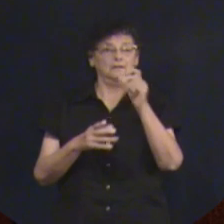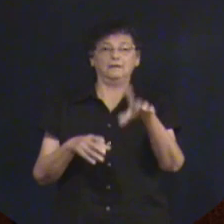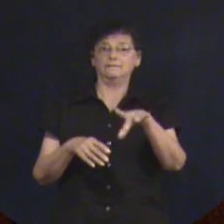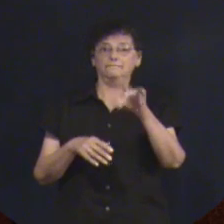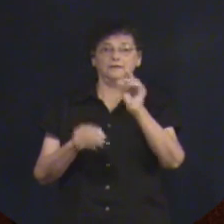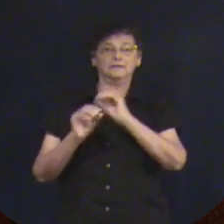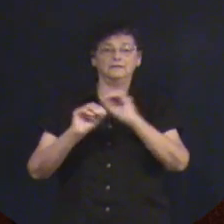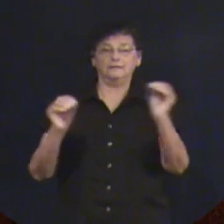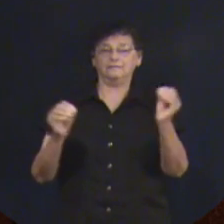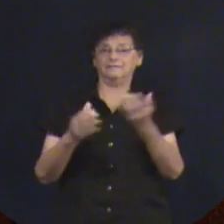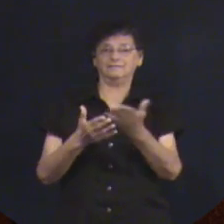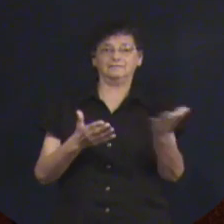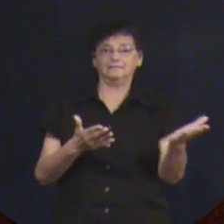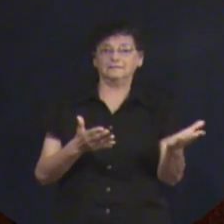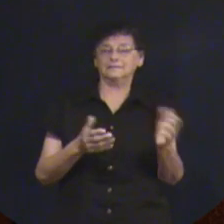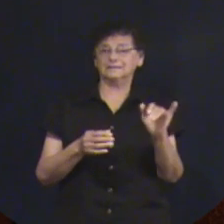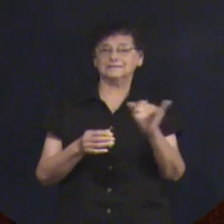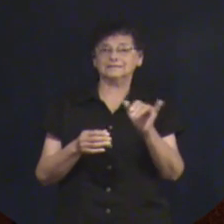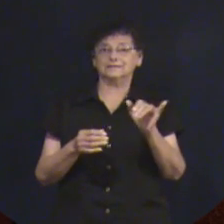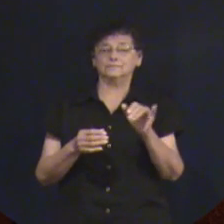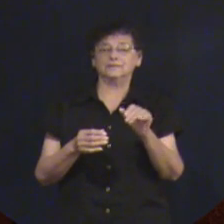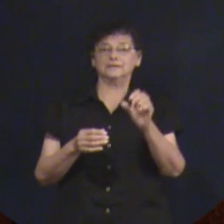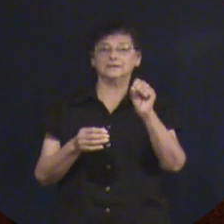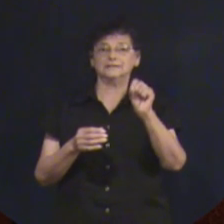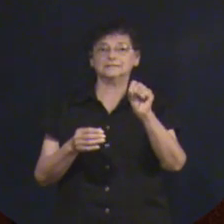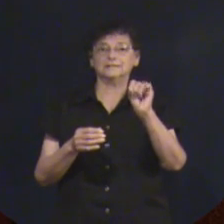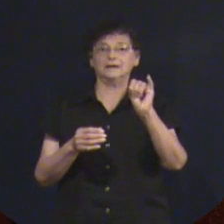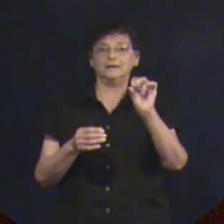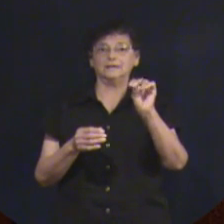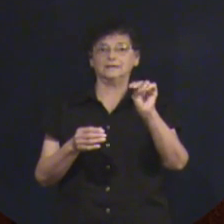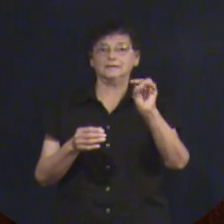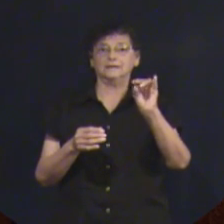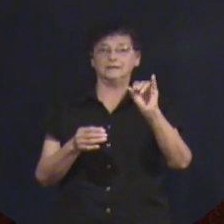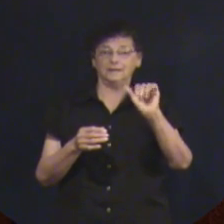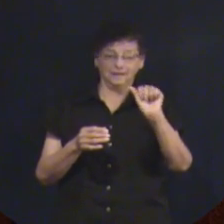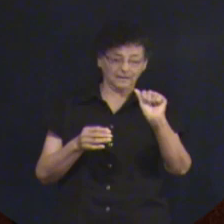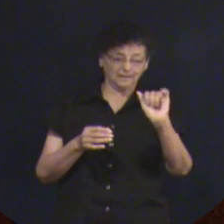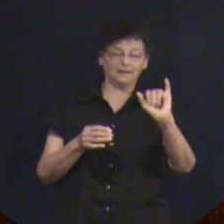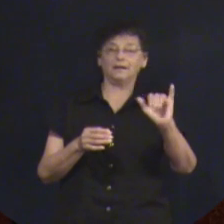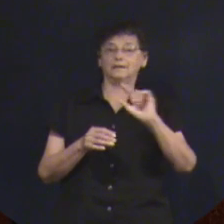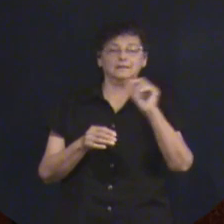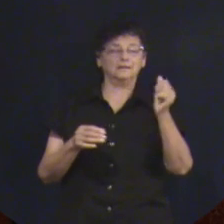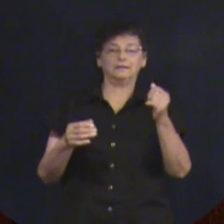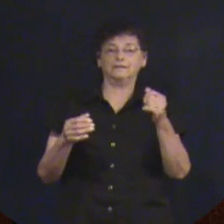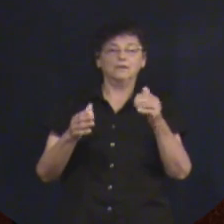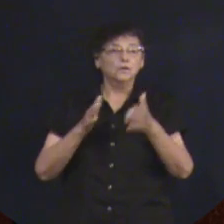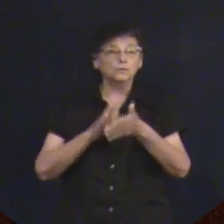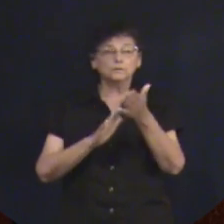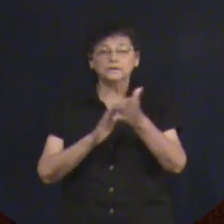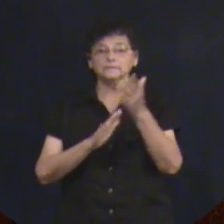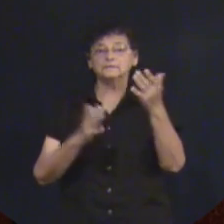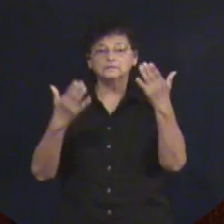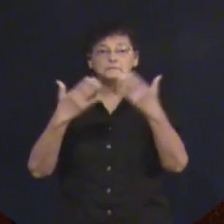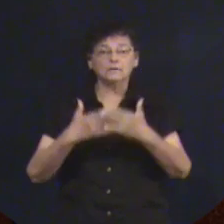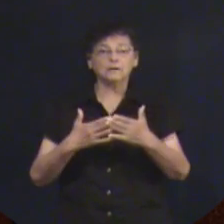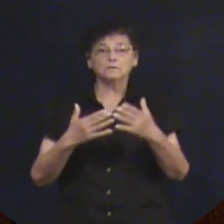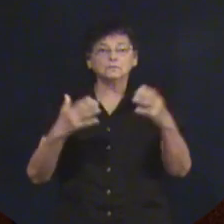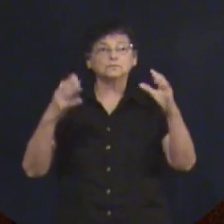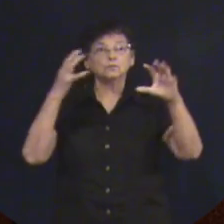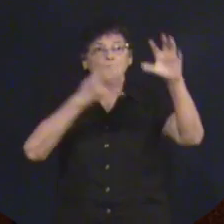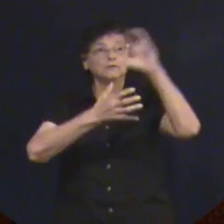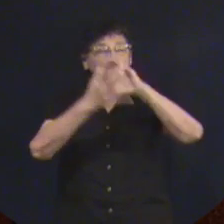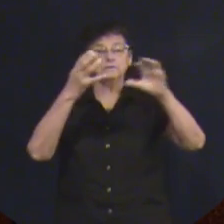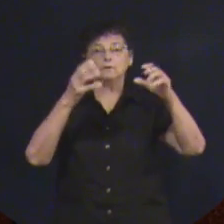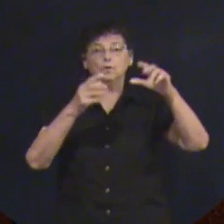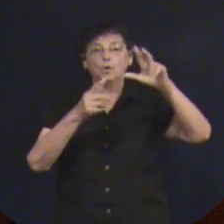encontraron nada material como en el Sinaí, ni fuego ardiente, ni oscuridad, ni tinieblas, ni